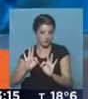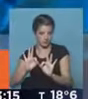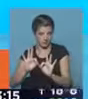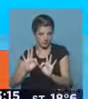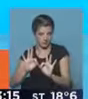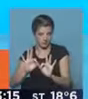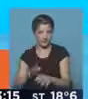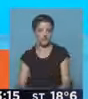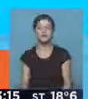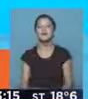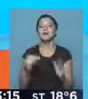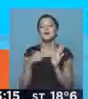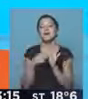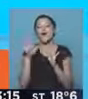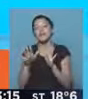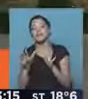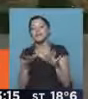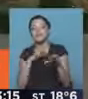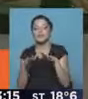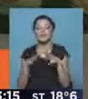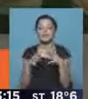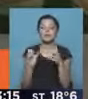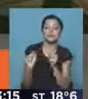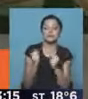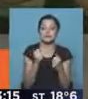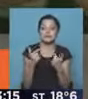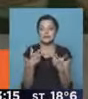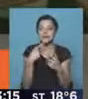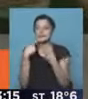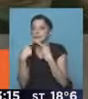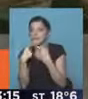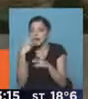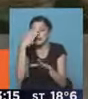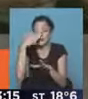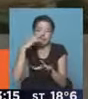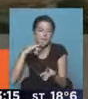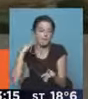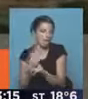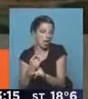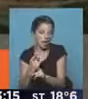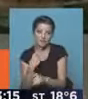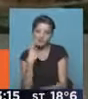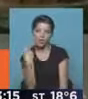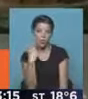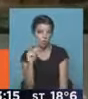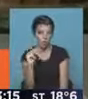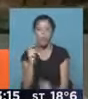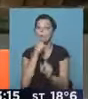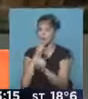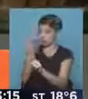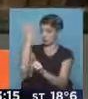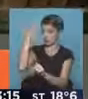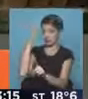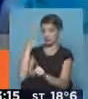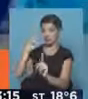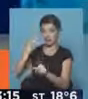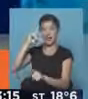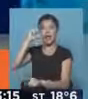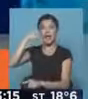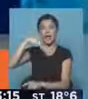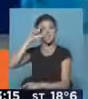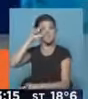¿no? Si no, exponerse ese riesgo, hacerlo de modo temerario, puede salir mal, como le salió mal a él, y le salió muy mal a Cameron, hay que decirlo. Sí, también, claro. ¿No? Y